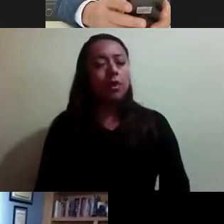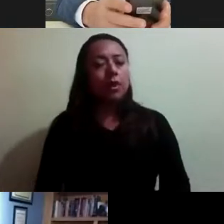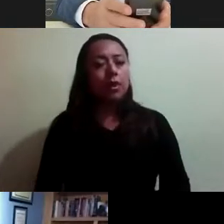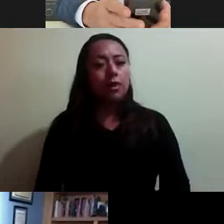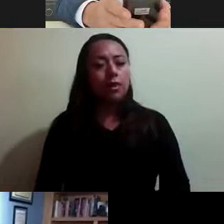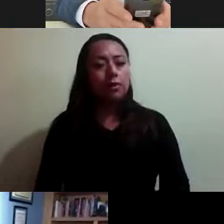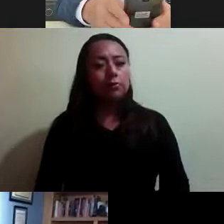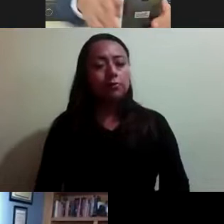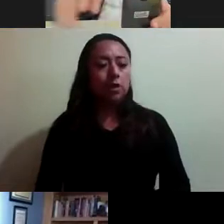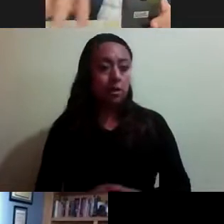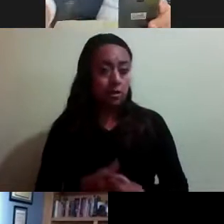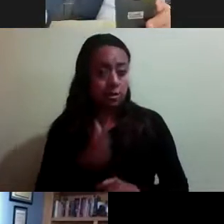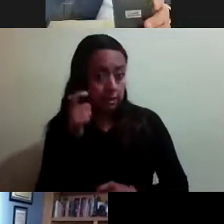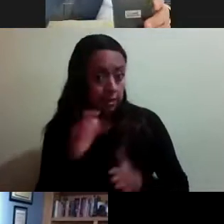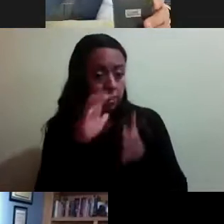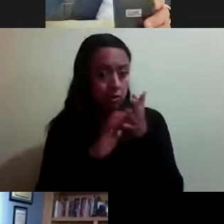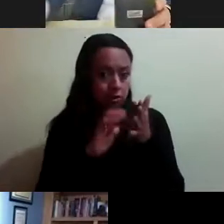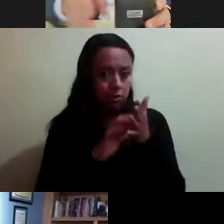lo que se ha ahorrado por este concepto.